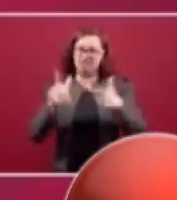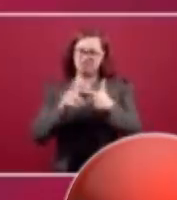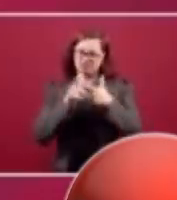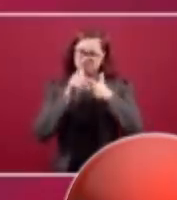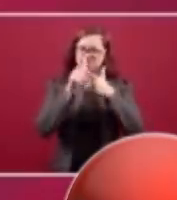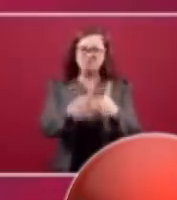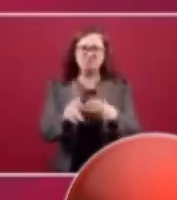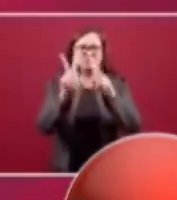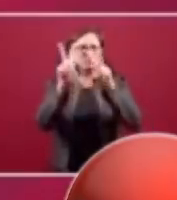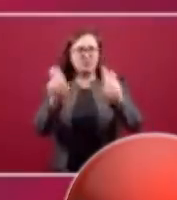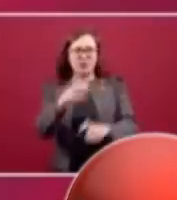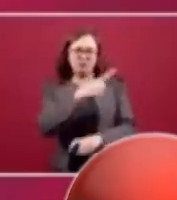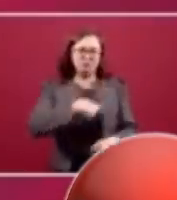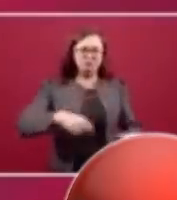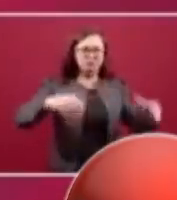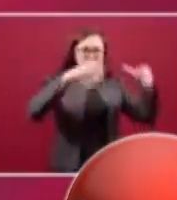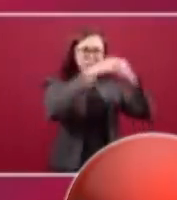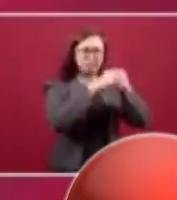fifí.